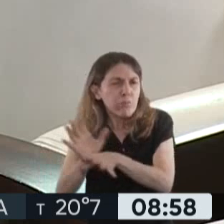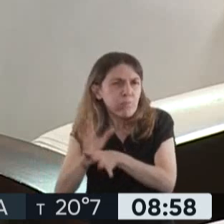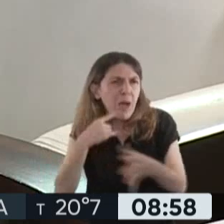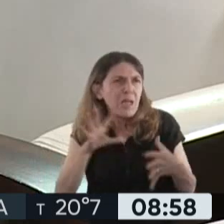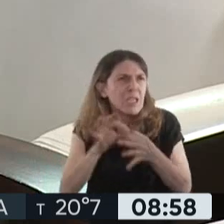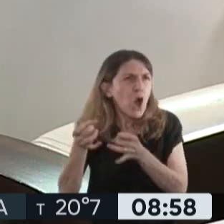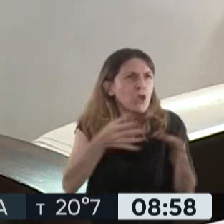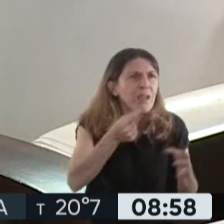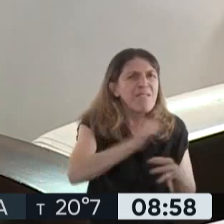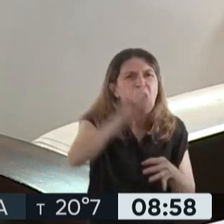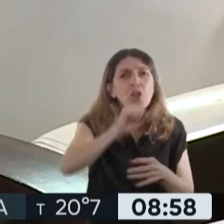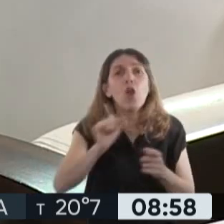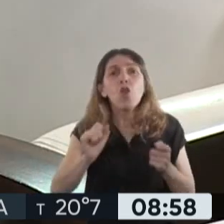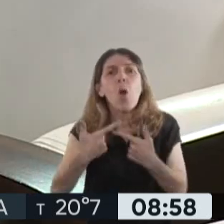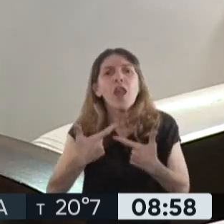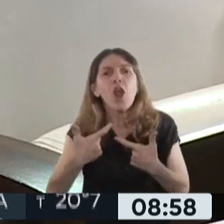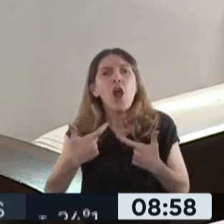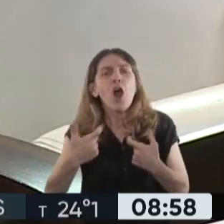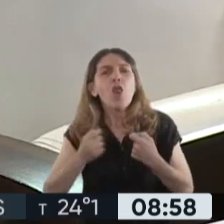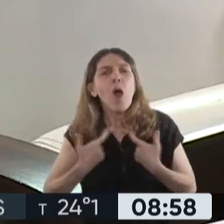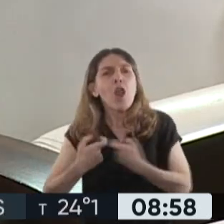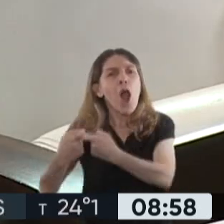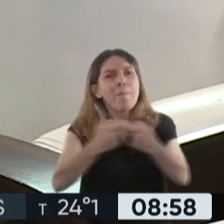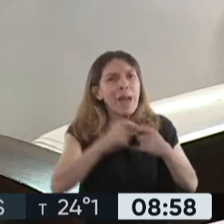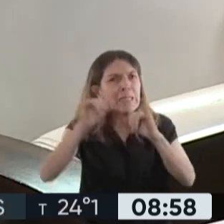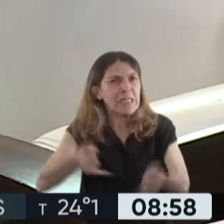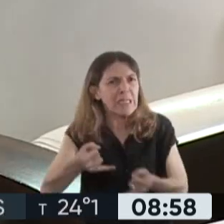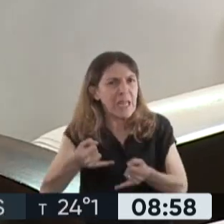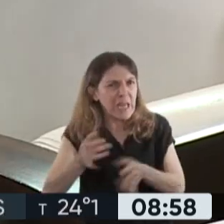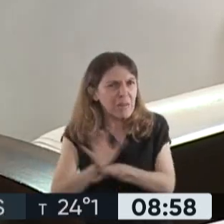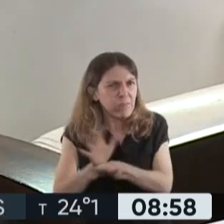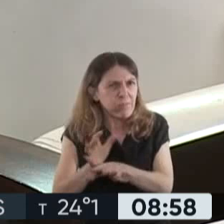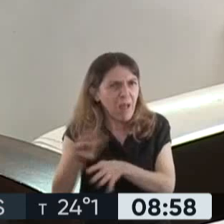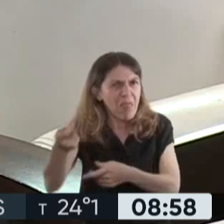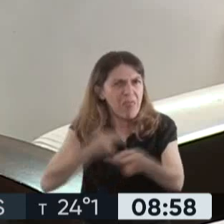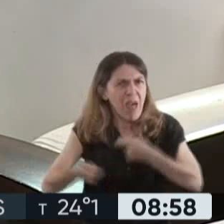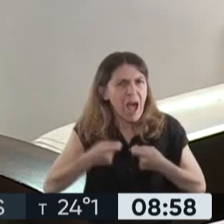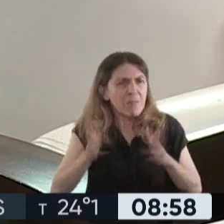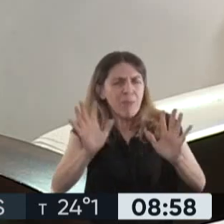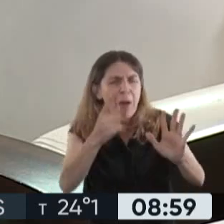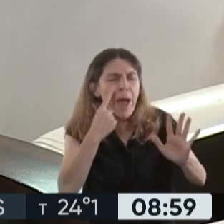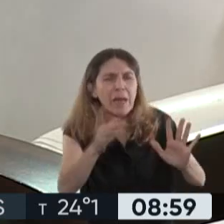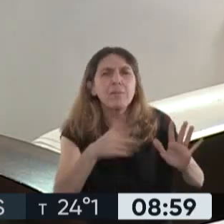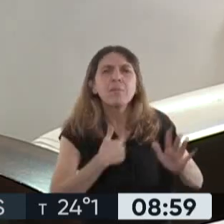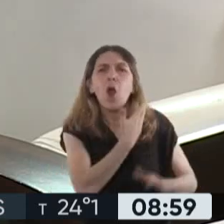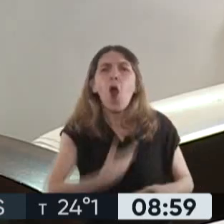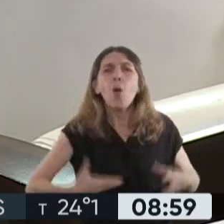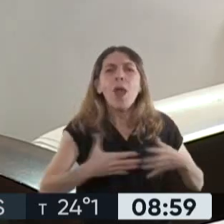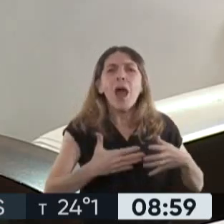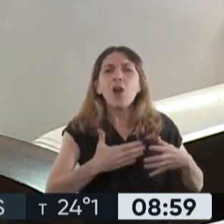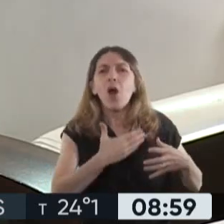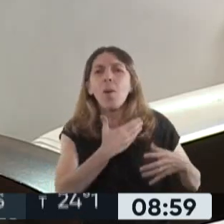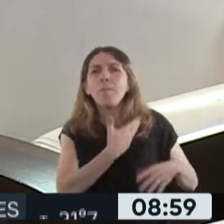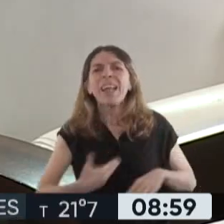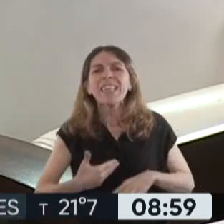empresario tiene que ceder? Y en este punto, la consulta es, ¿por qué el gobierno o el presidente mantiene en el